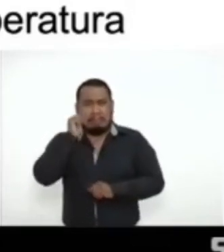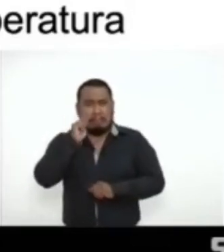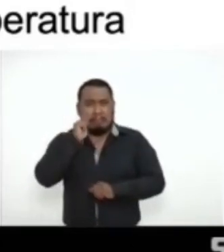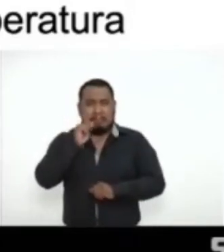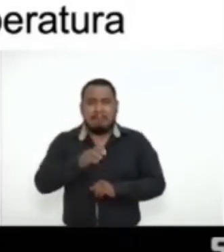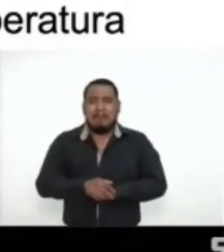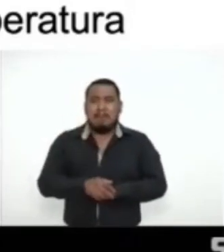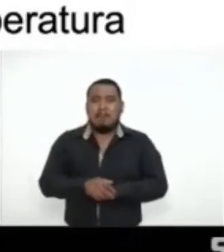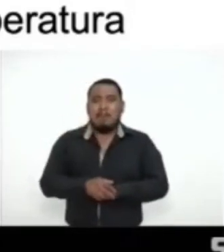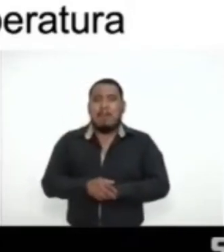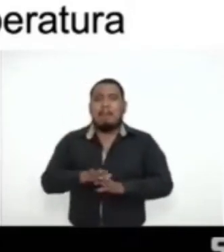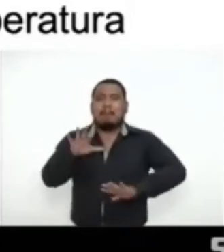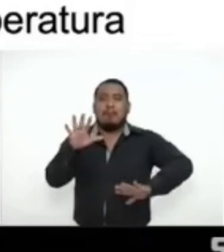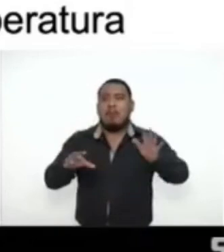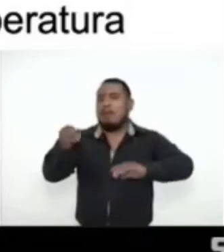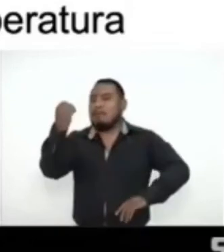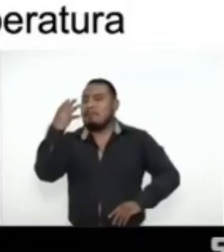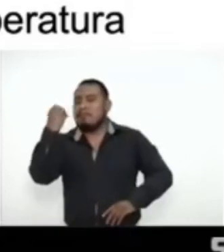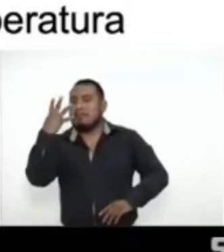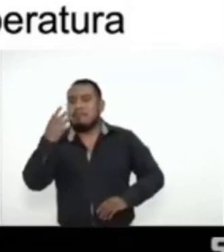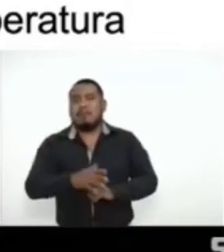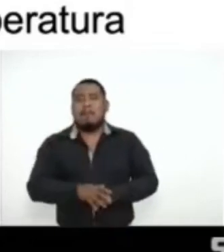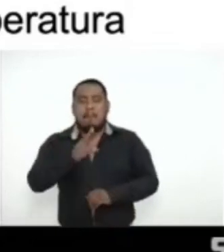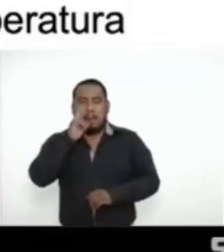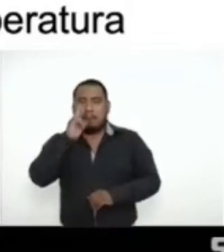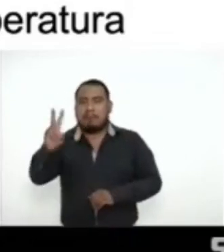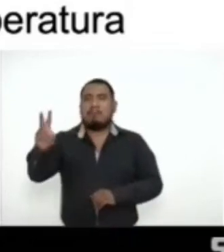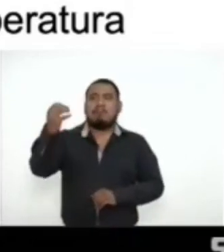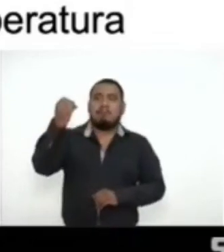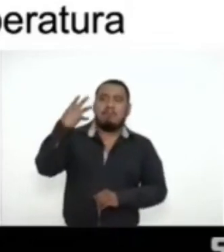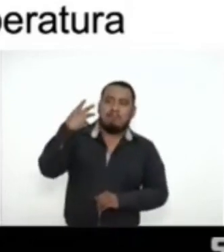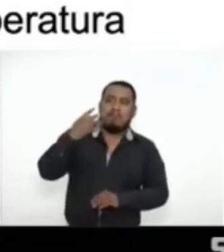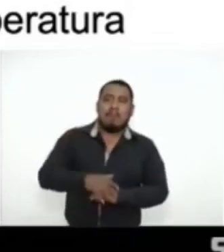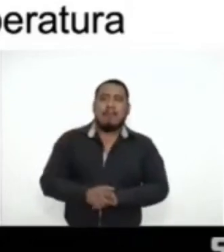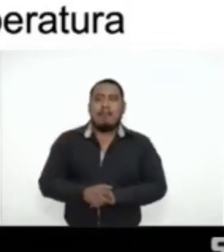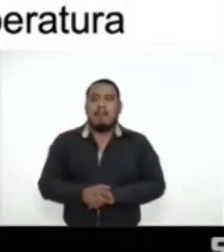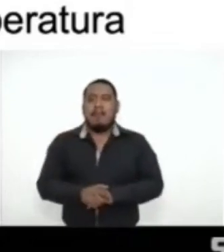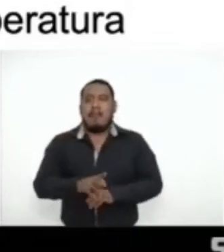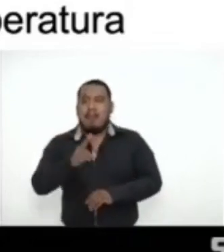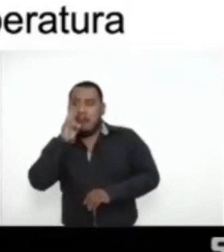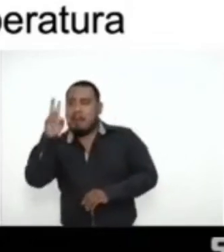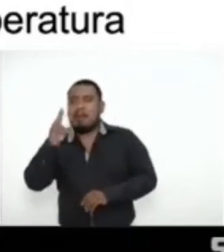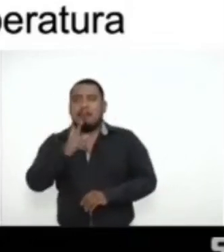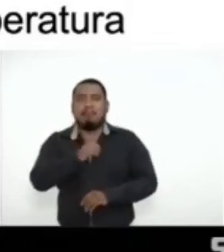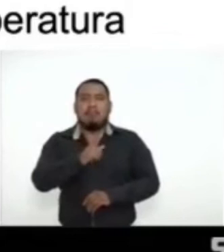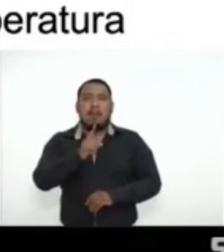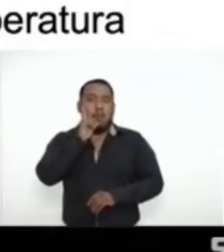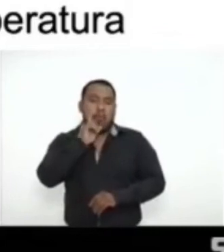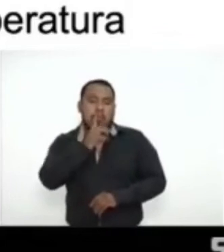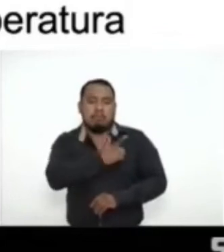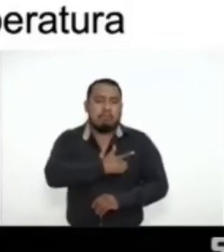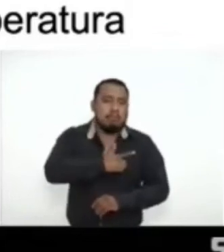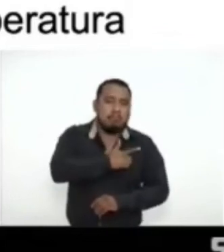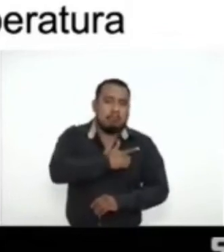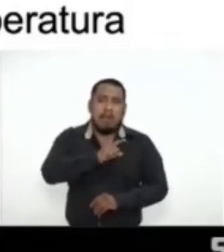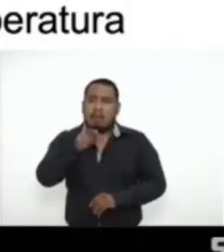cuando tenemos una conferencia, cuando vamos a hacer una exposición, cuando voy a ir a ver a la chica que me gusta o cuando voy a ver al